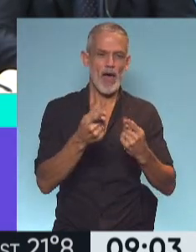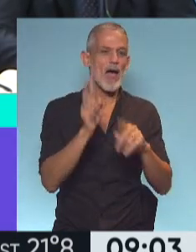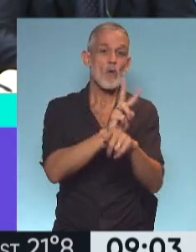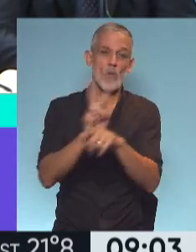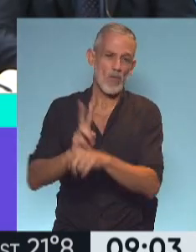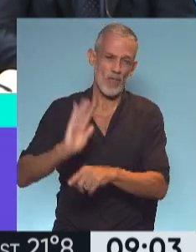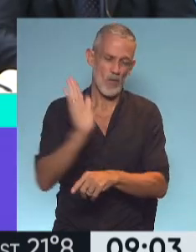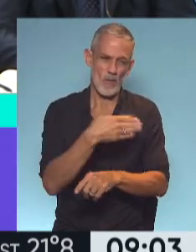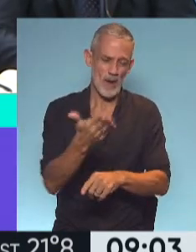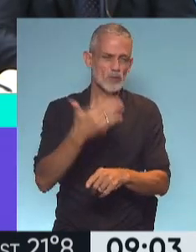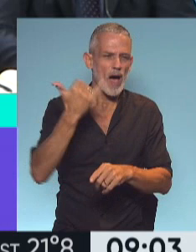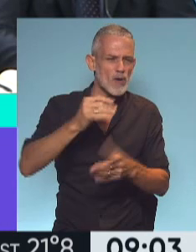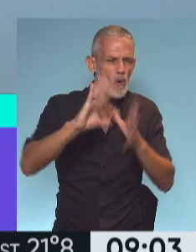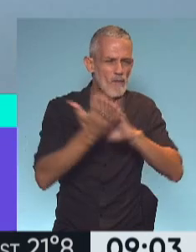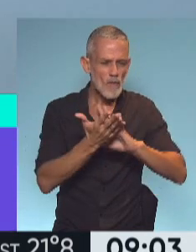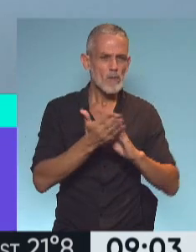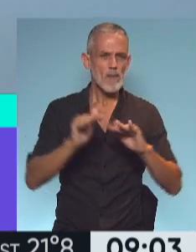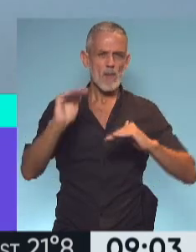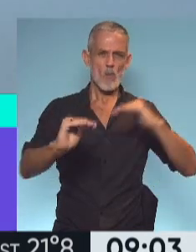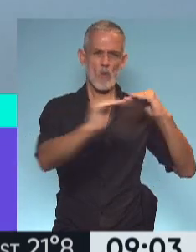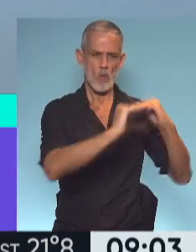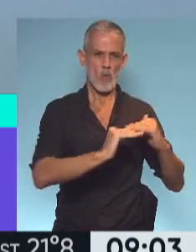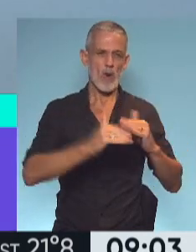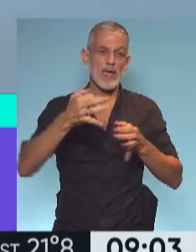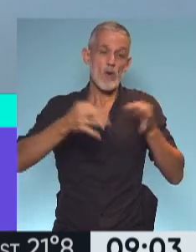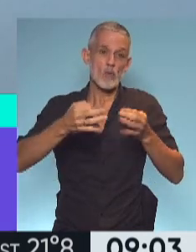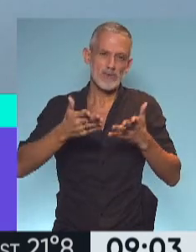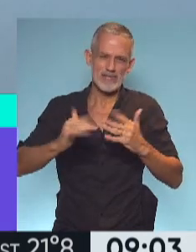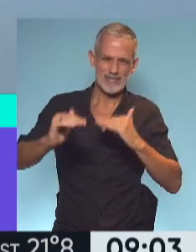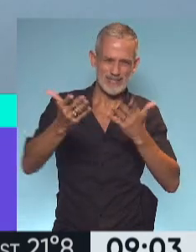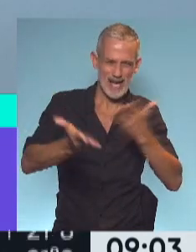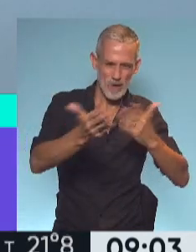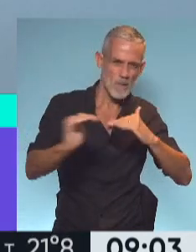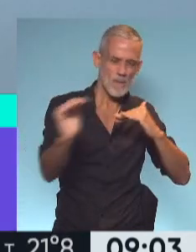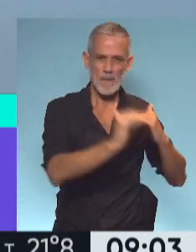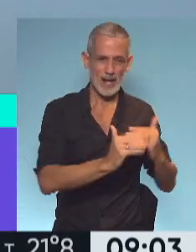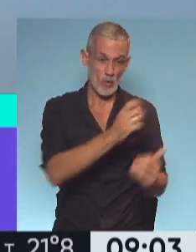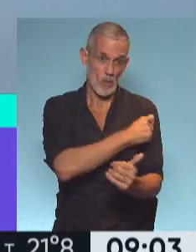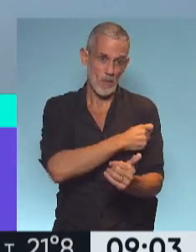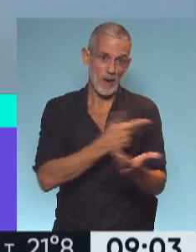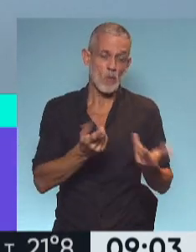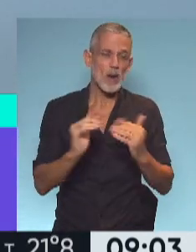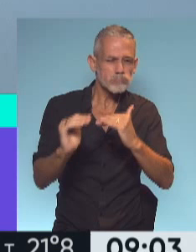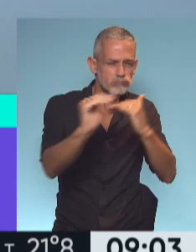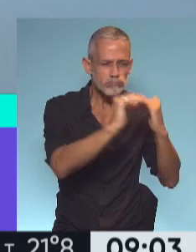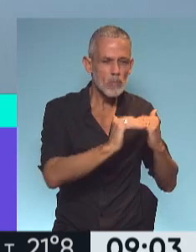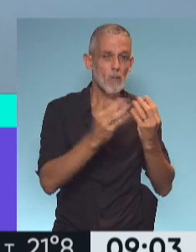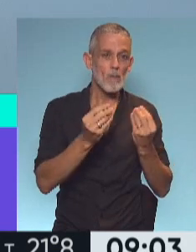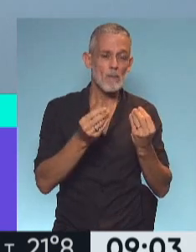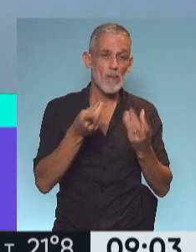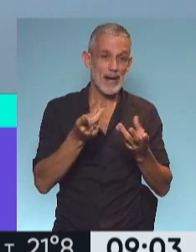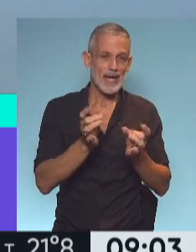protección, de tener un criterio de equidad y de justicia distributiva sobre el uso de las vacunas. ¿Para qué? Para